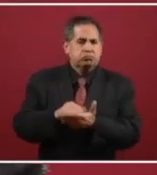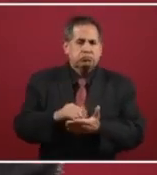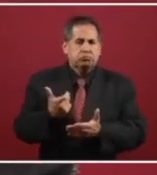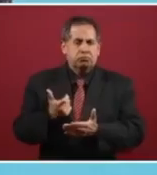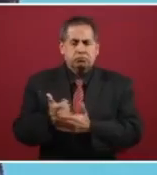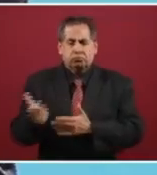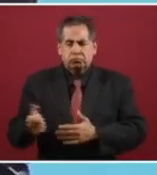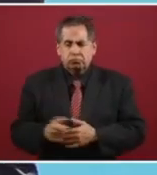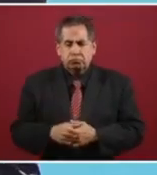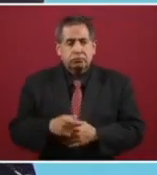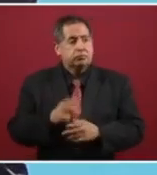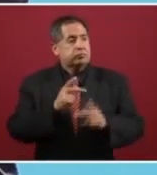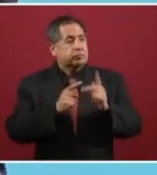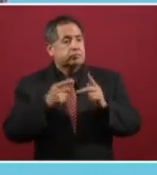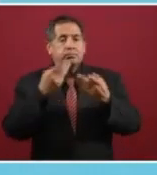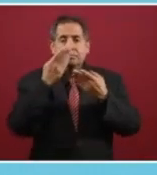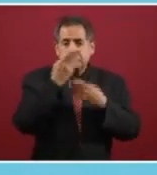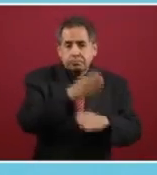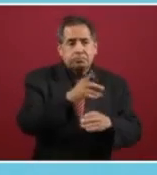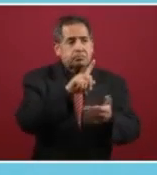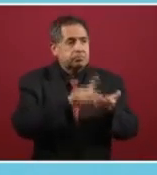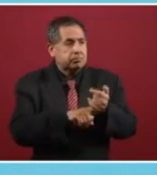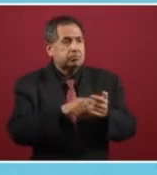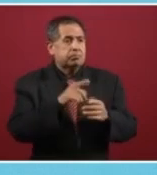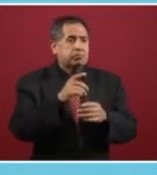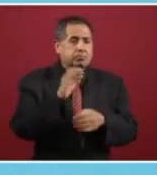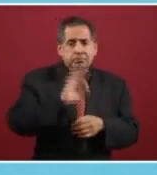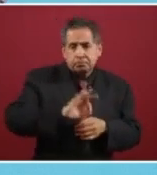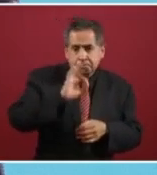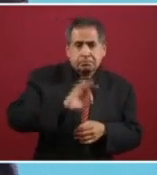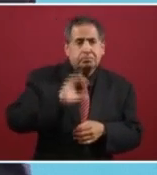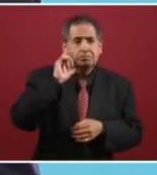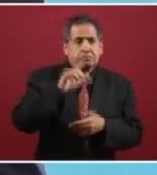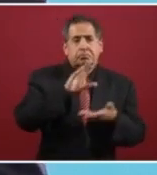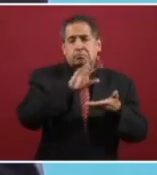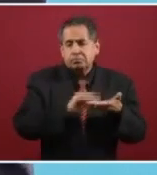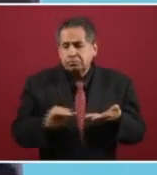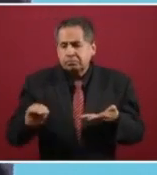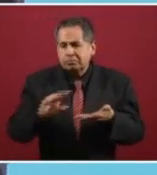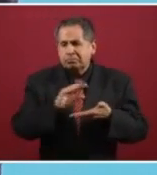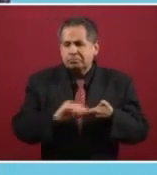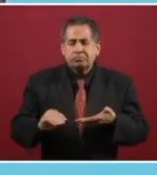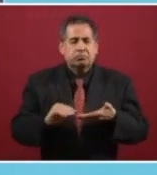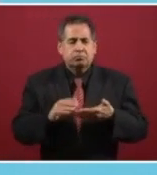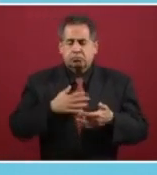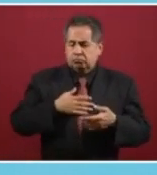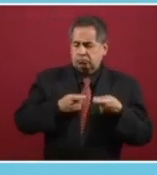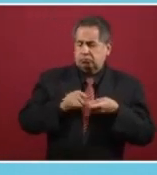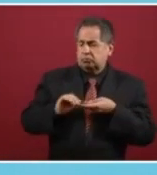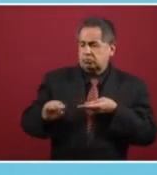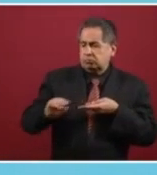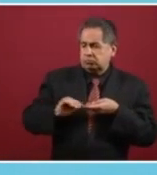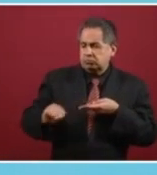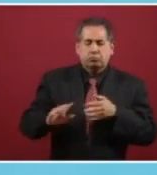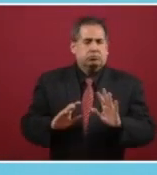Nada de fideicomiso, nada de que se les va a administrar y se les va a